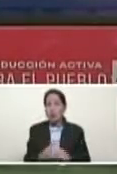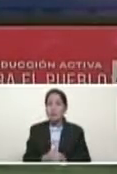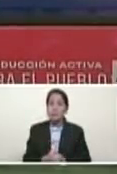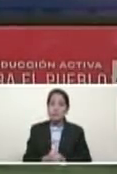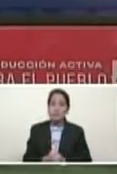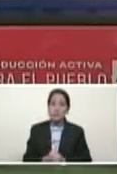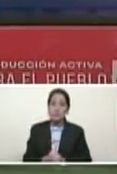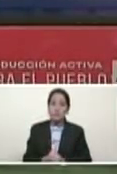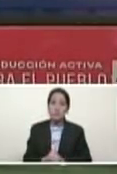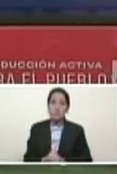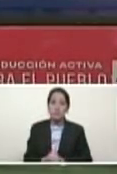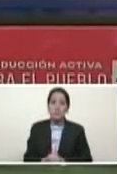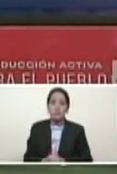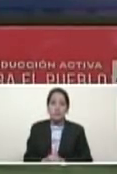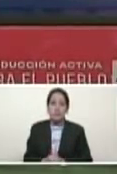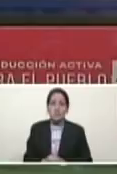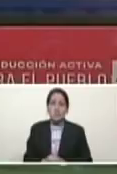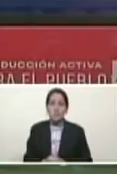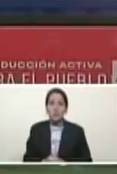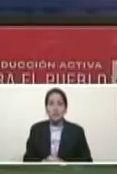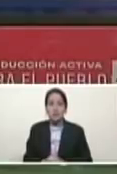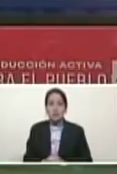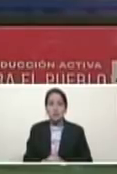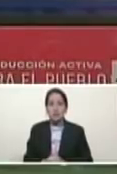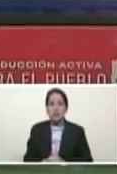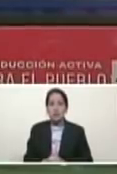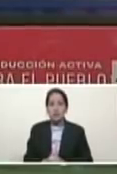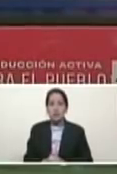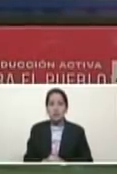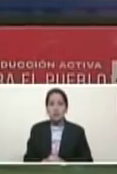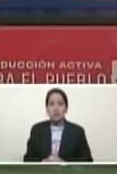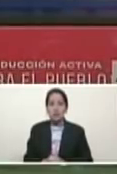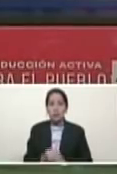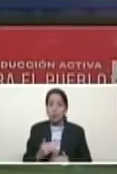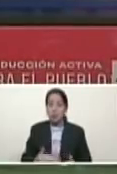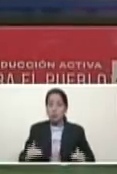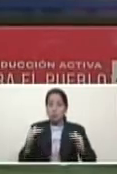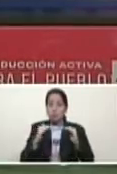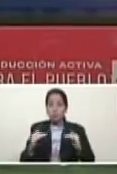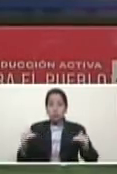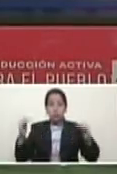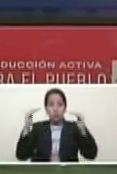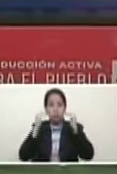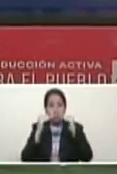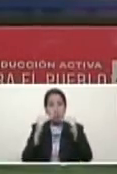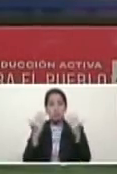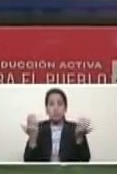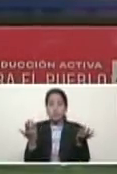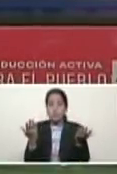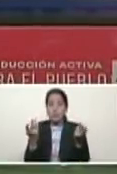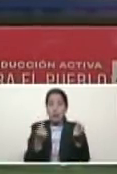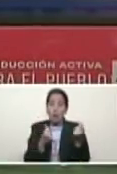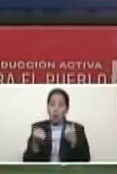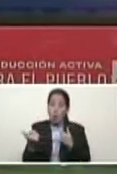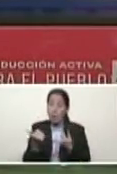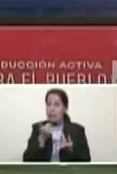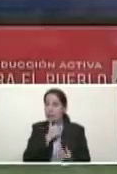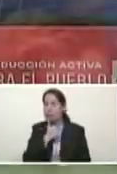Todo lo tenemos. Para llegar a ese nivel, vicepresidenta ejecutiva, de la economía de